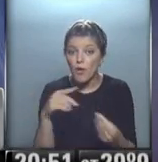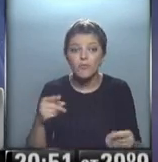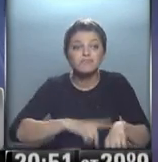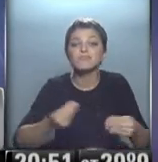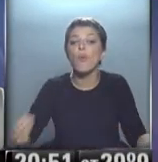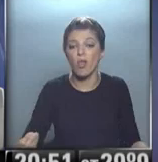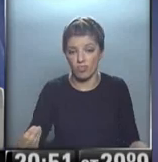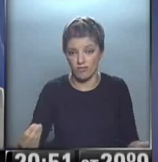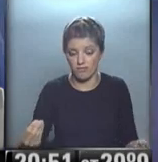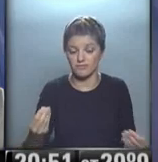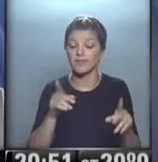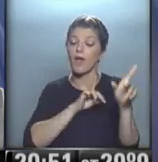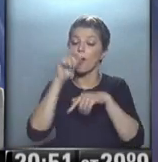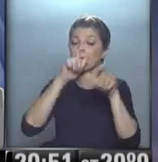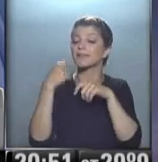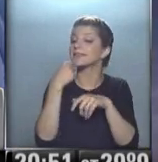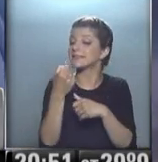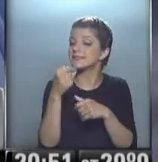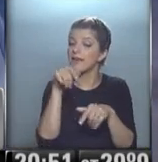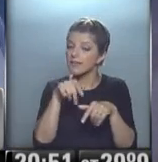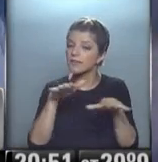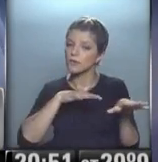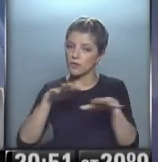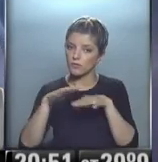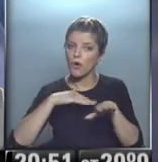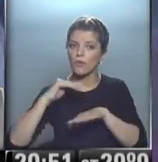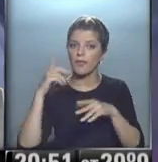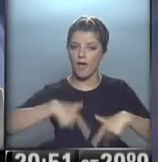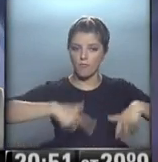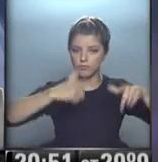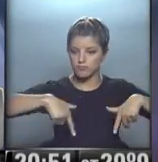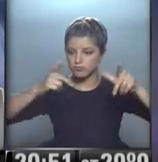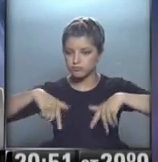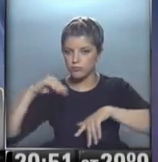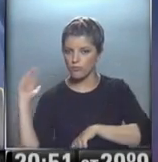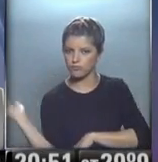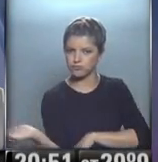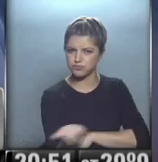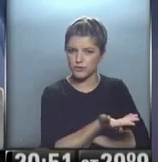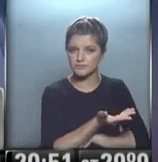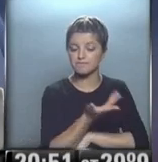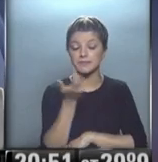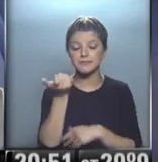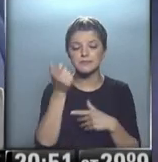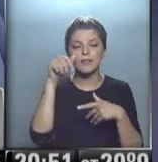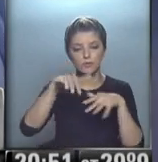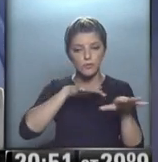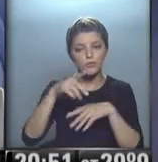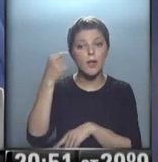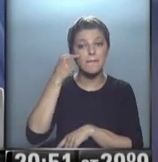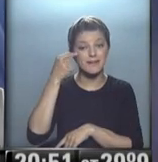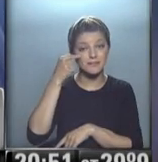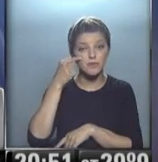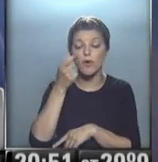pregunta. Y algunos dicen que incluso la deforestación en Filipinas ha sido tremenda para la gente que vive ahí porque los árboles podrían